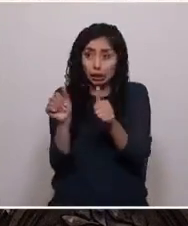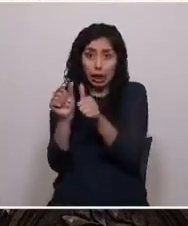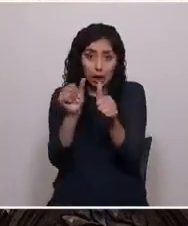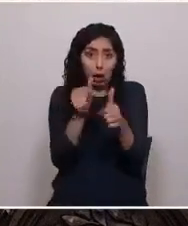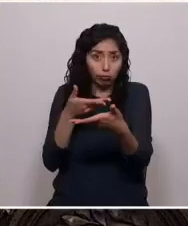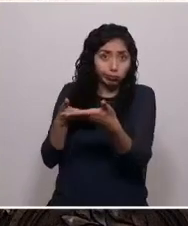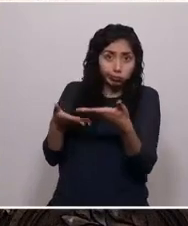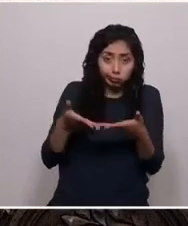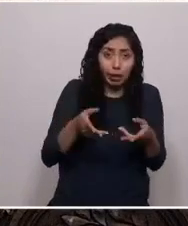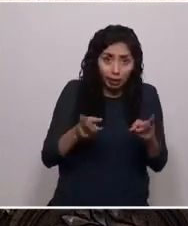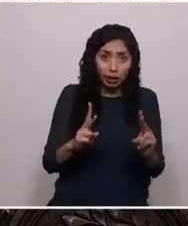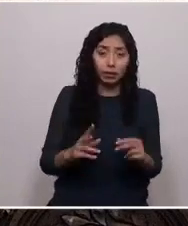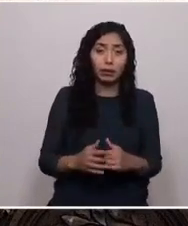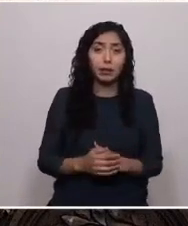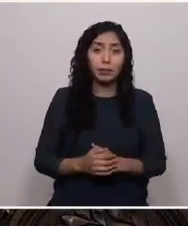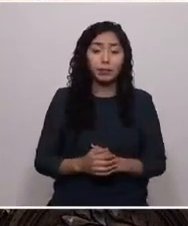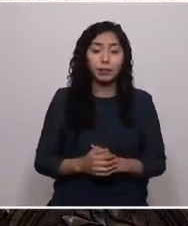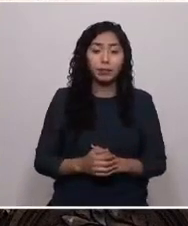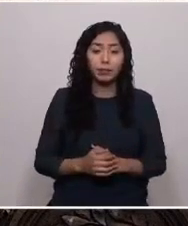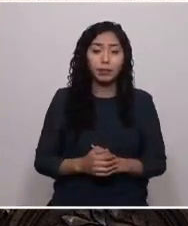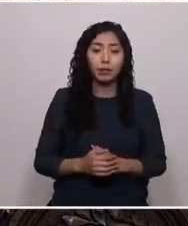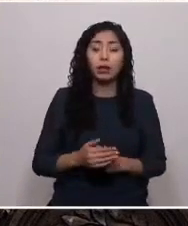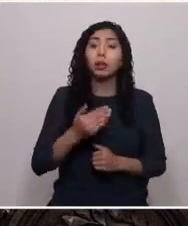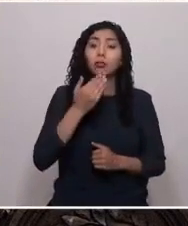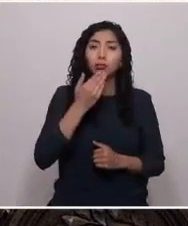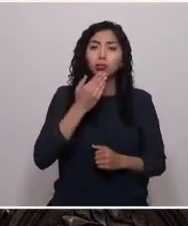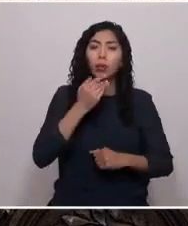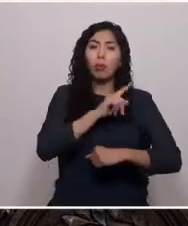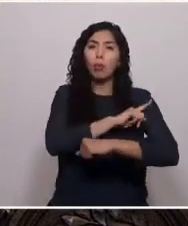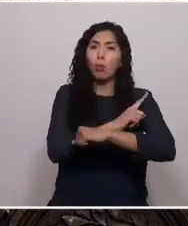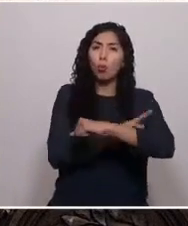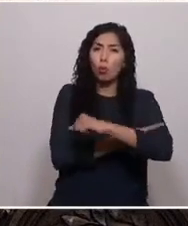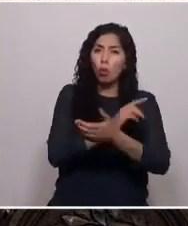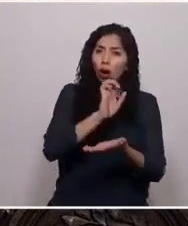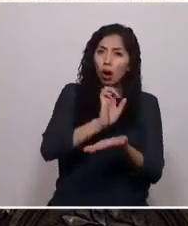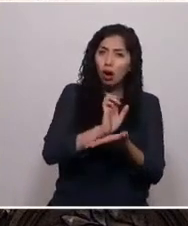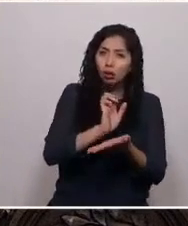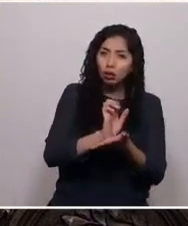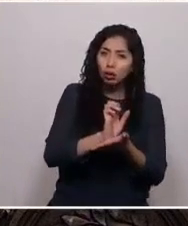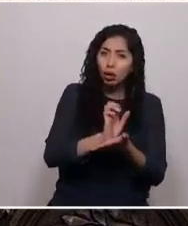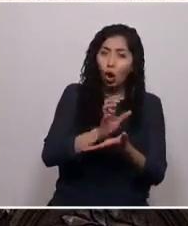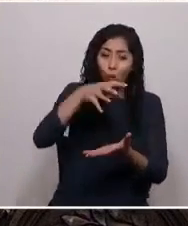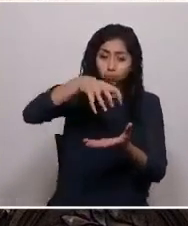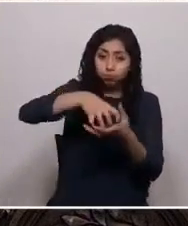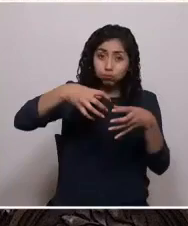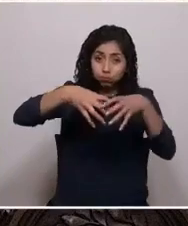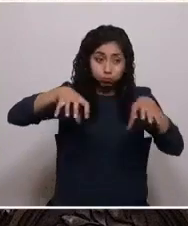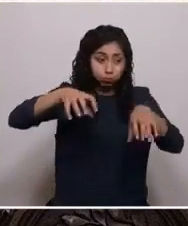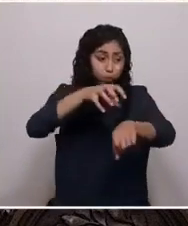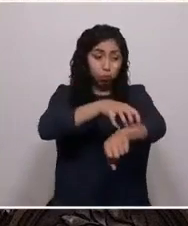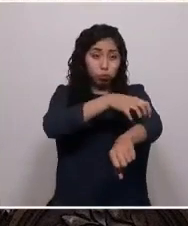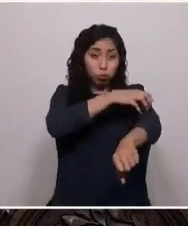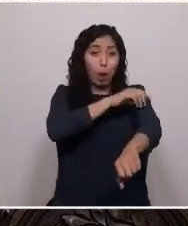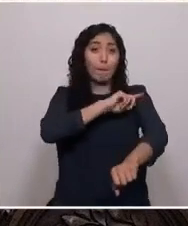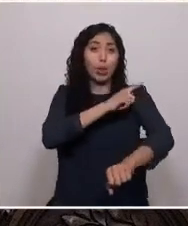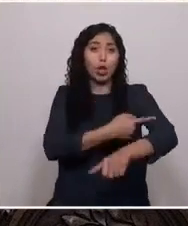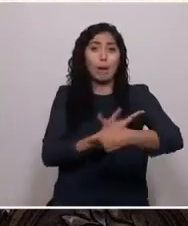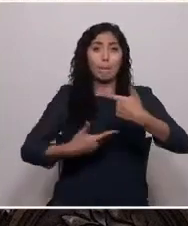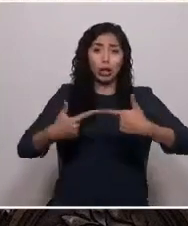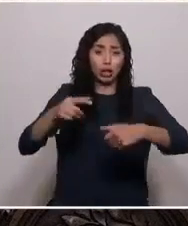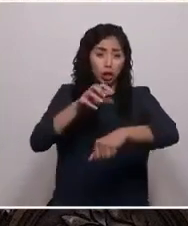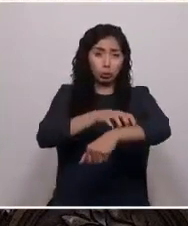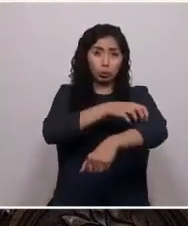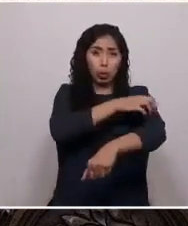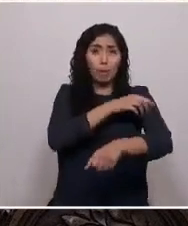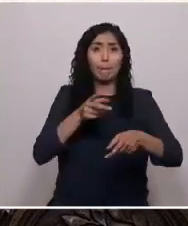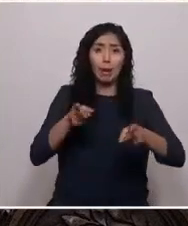Mutusma, reformular los poderes del Estado, consagrando mecanismos reales de descentralización y distribución del poder político que permitan